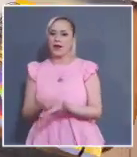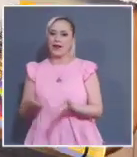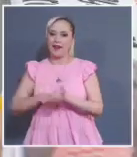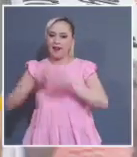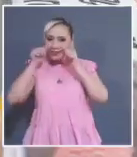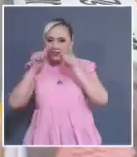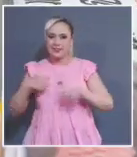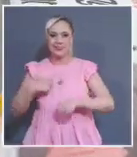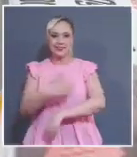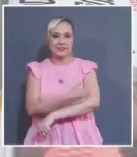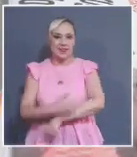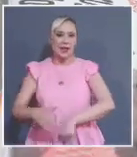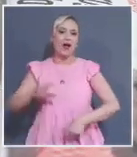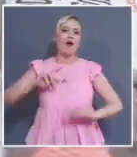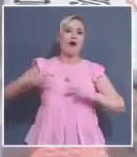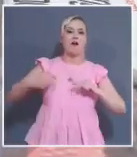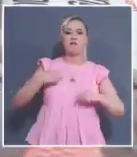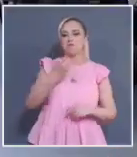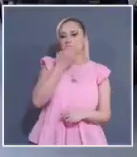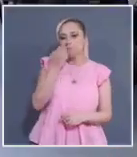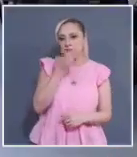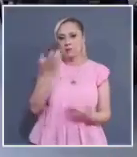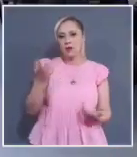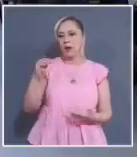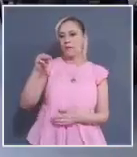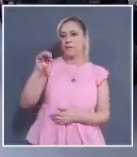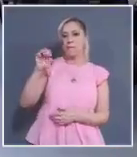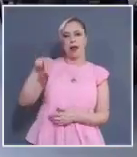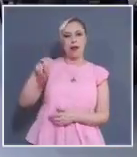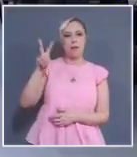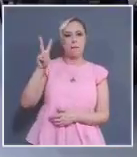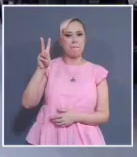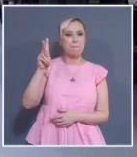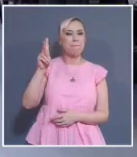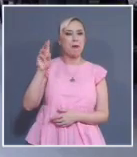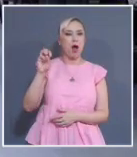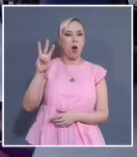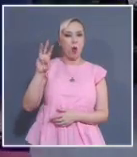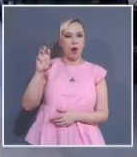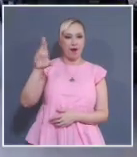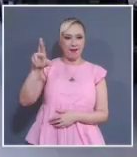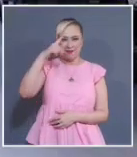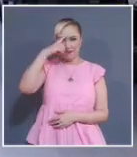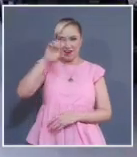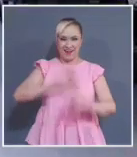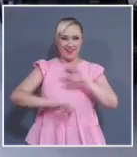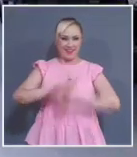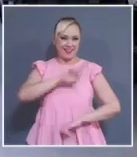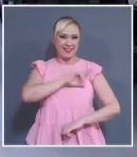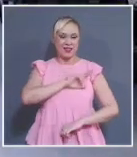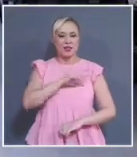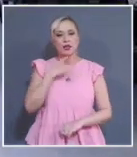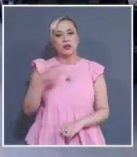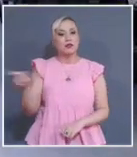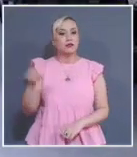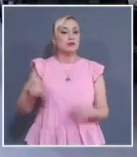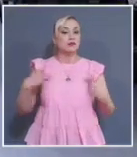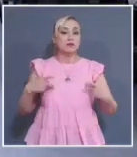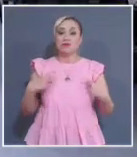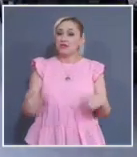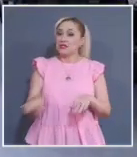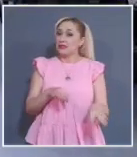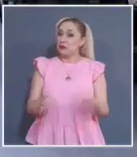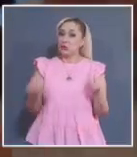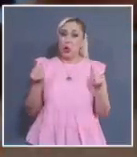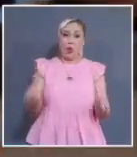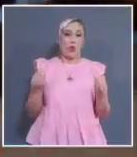capital humano Manpower Group. Detalla que casi la mitad de las personas encuestadas considera que trabaja en exceso de manera regular durante al